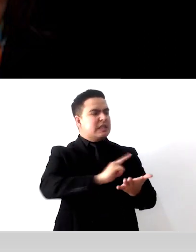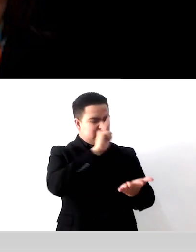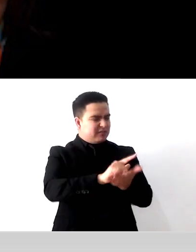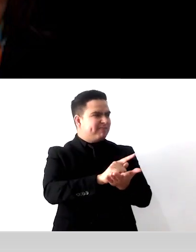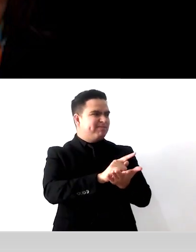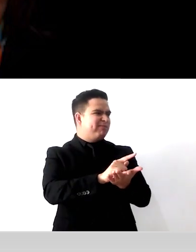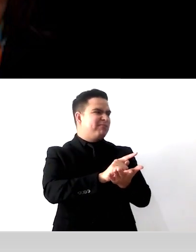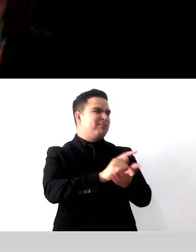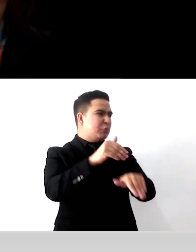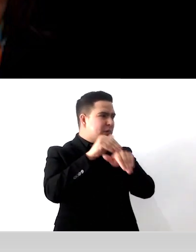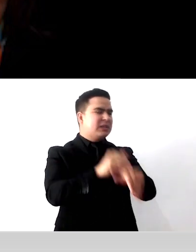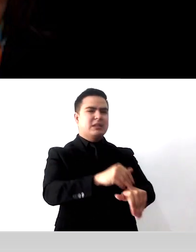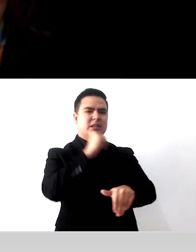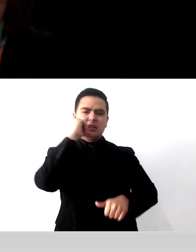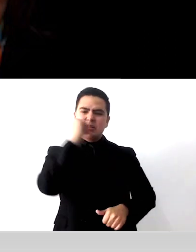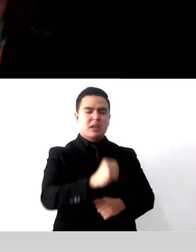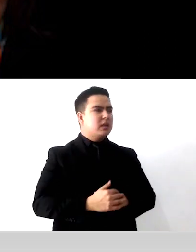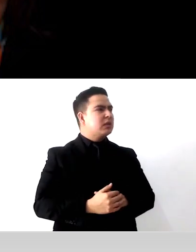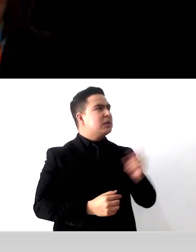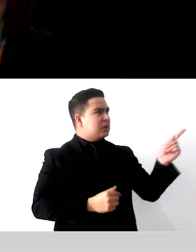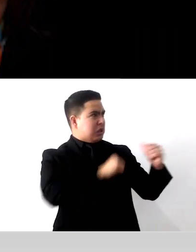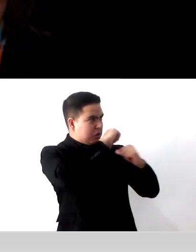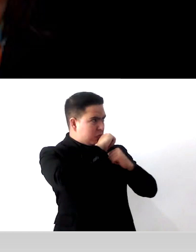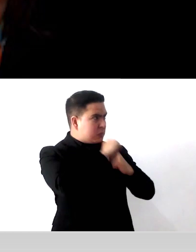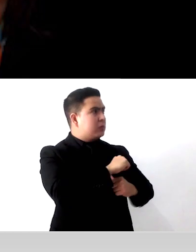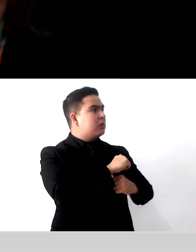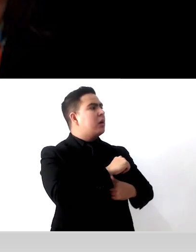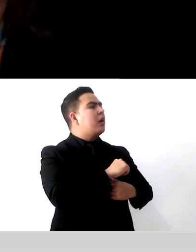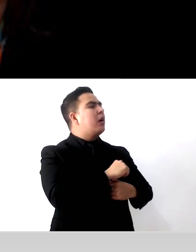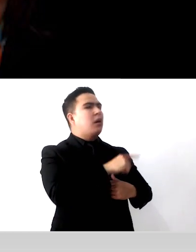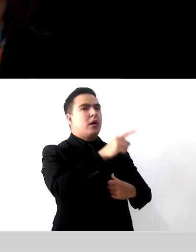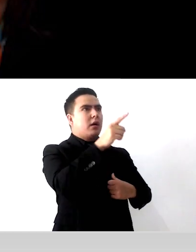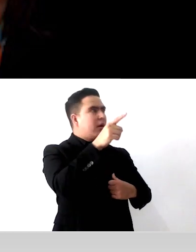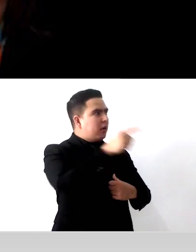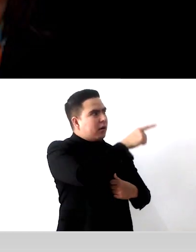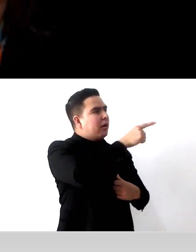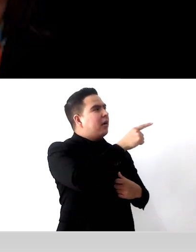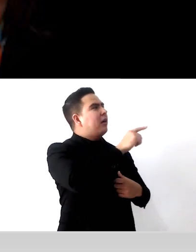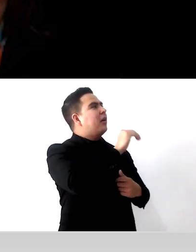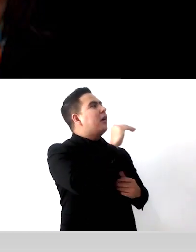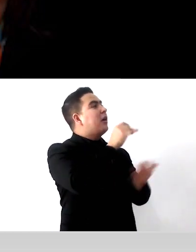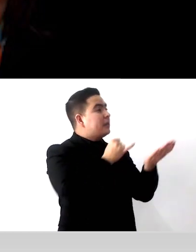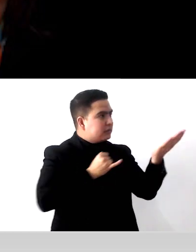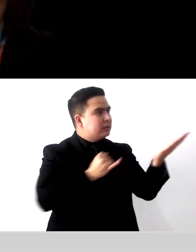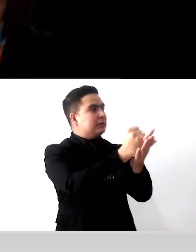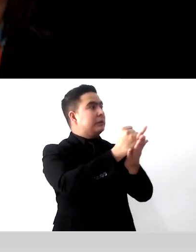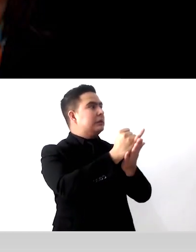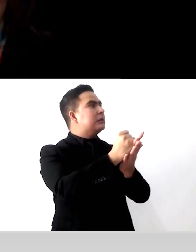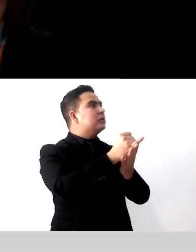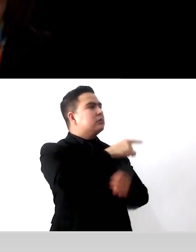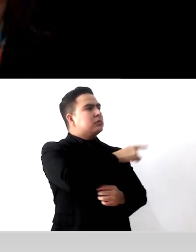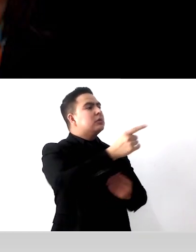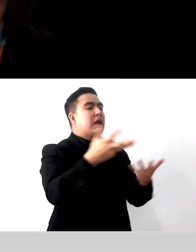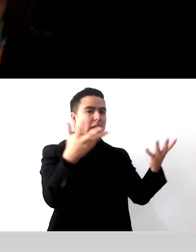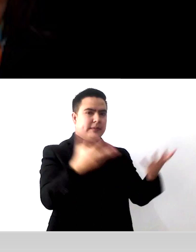¿no? Y además llevan a la autoridad a tomar decisiones, que esto llegó a la autoridad administrativa local, al tribunal